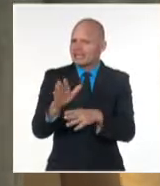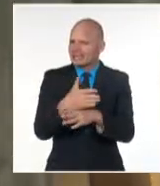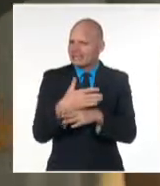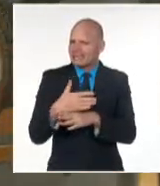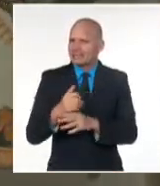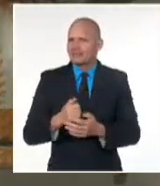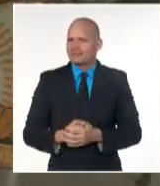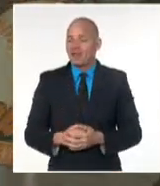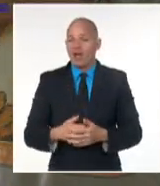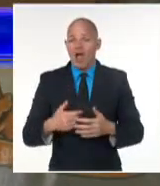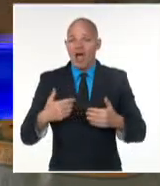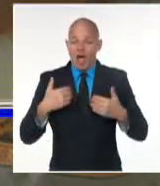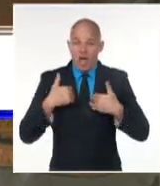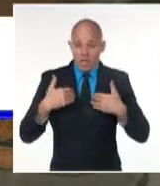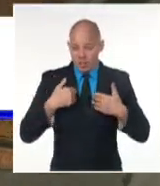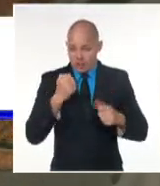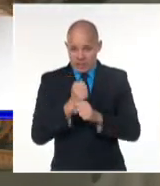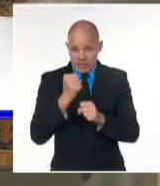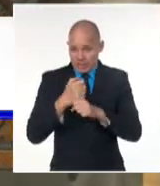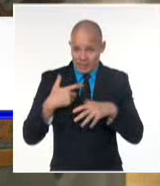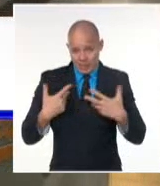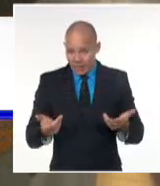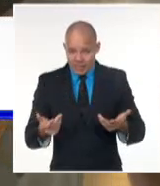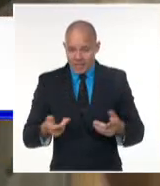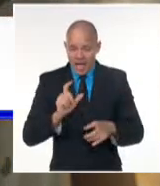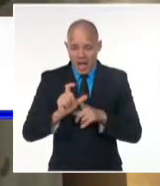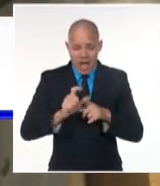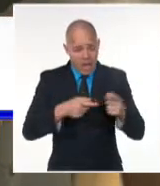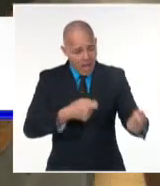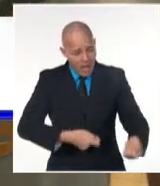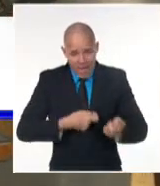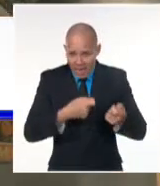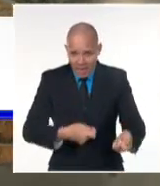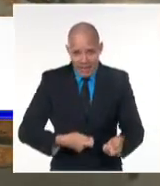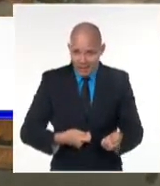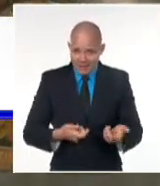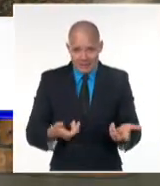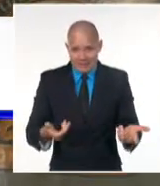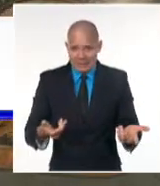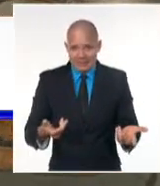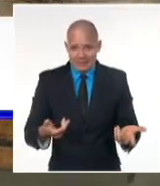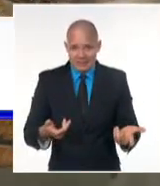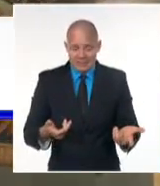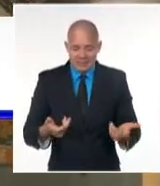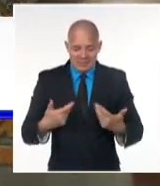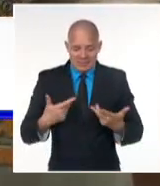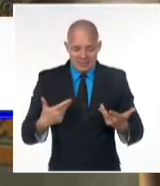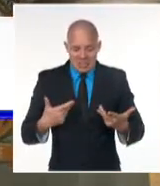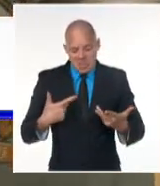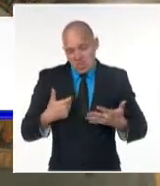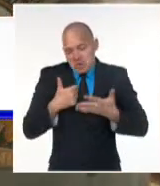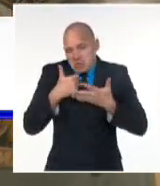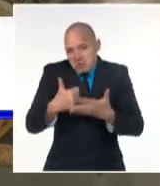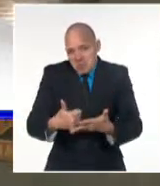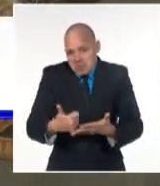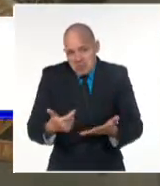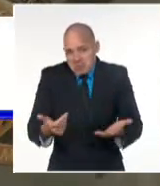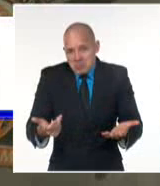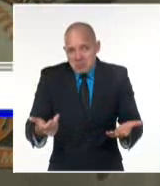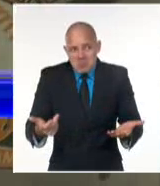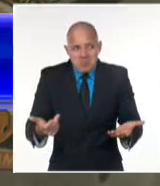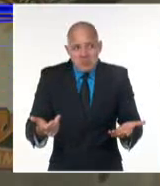yo trabajando en el huelo coral y y ayudando